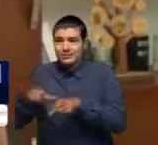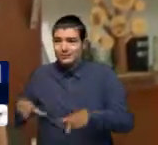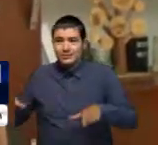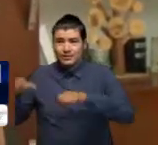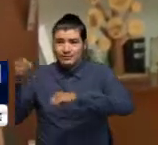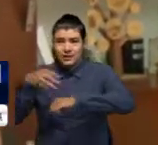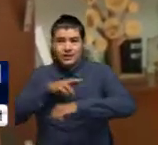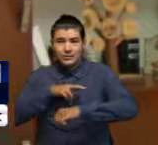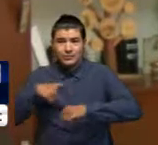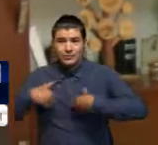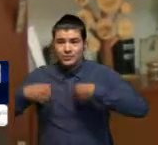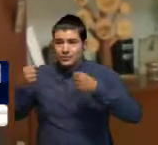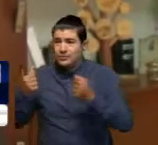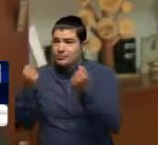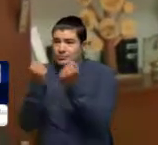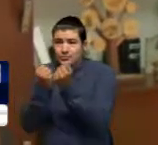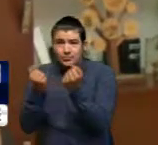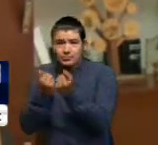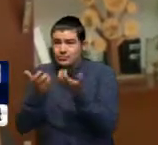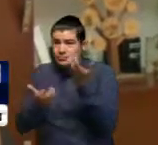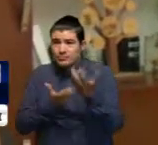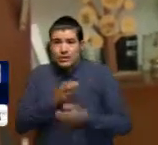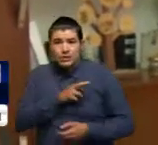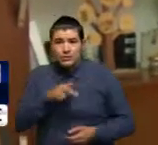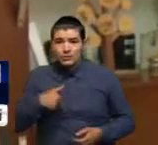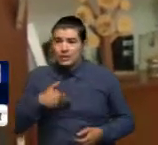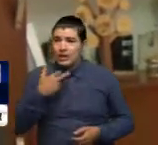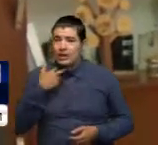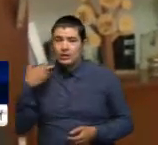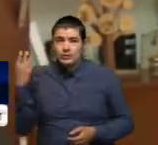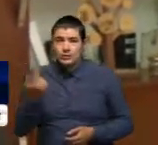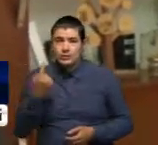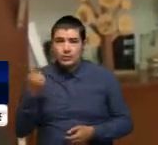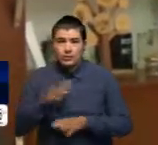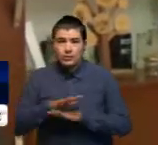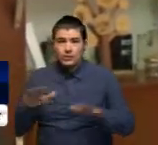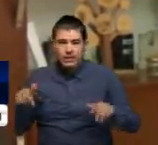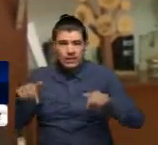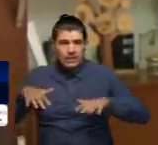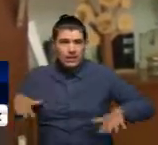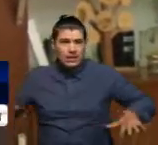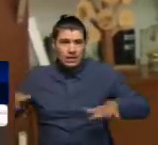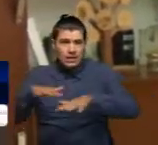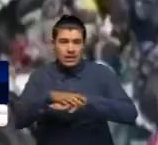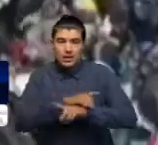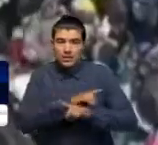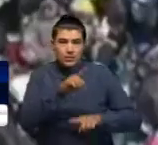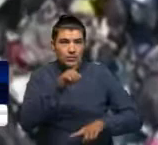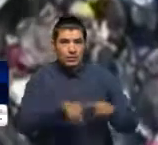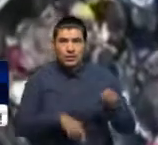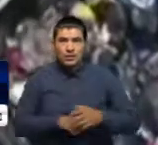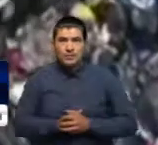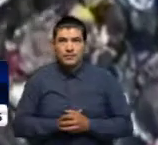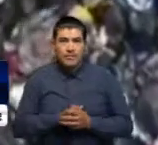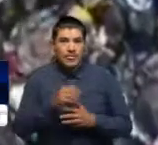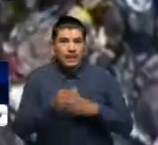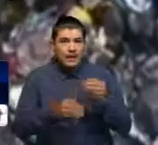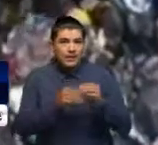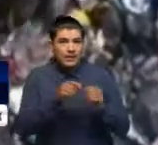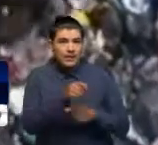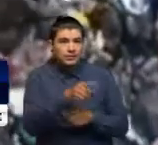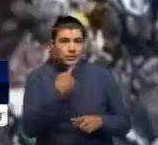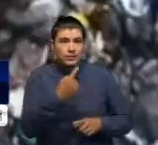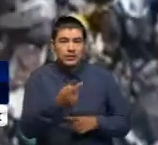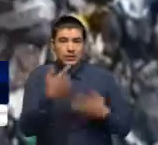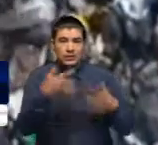residuos sólidos provenientes del municipio de piedecuesta en bucaramanga ni el área metropolitana dice el mandatario de